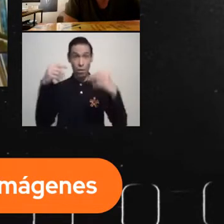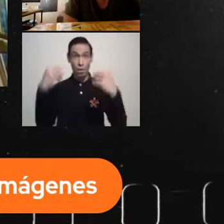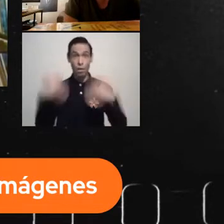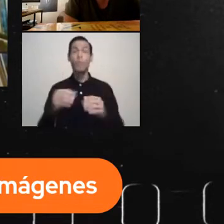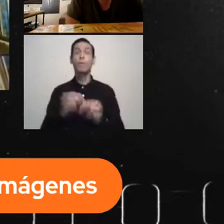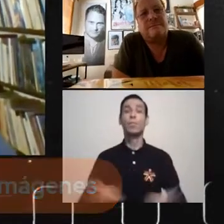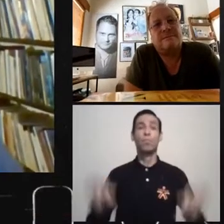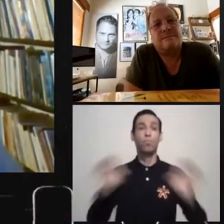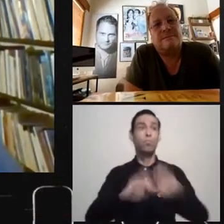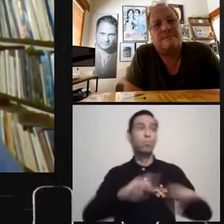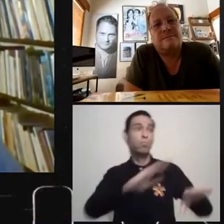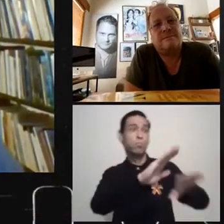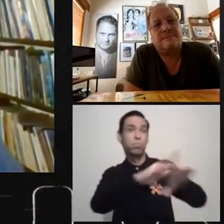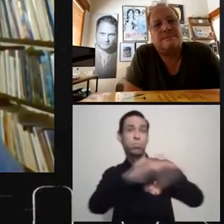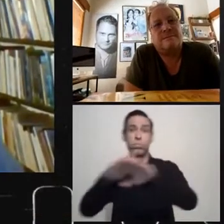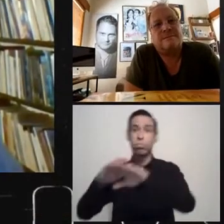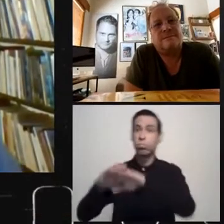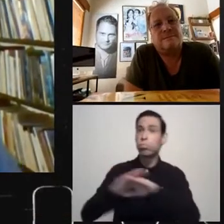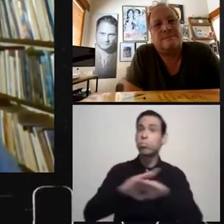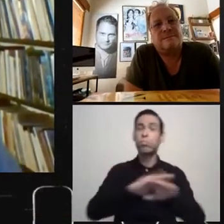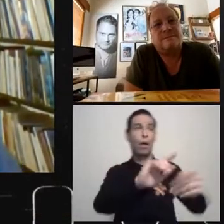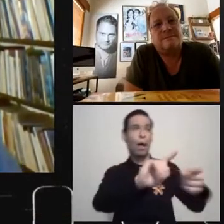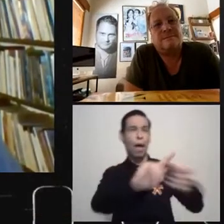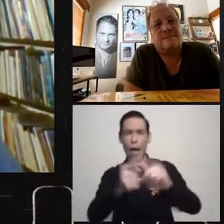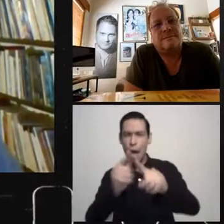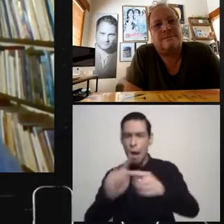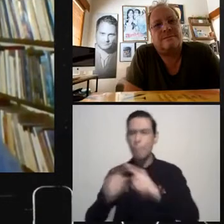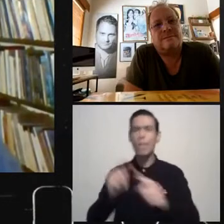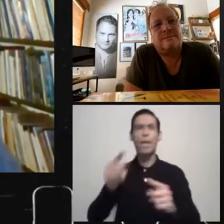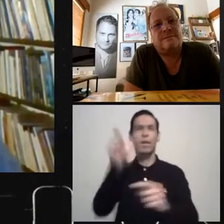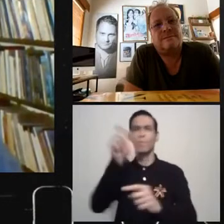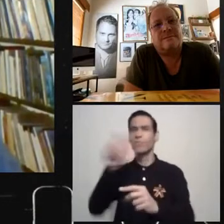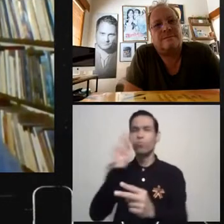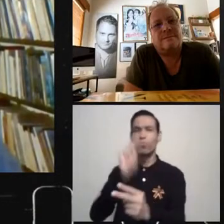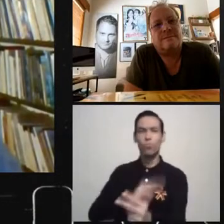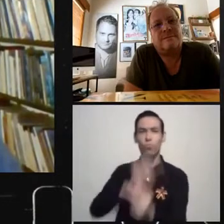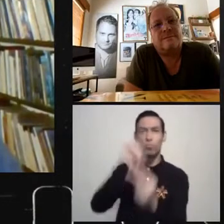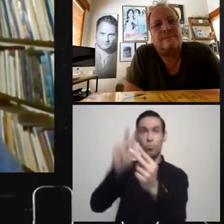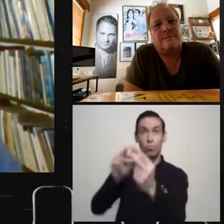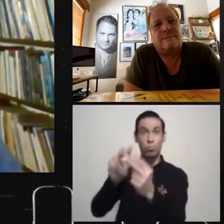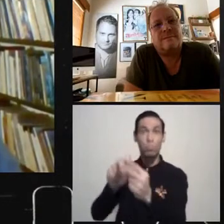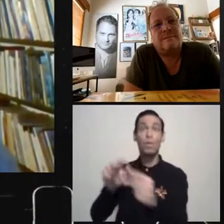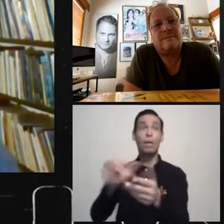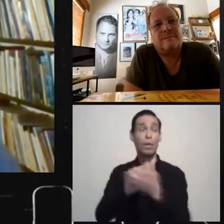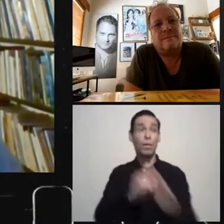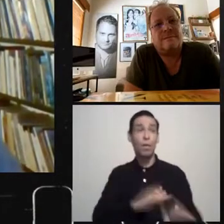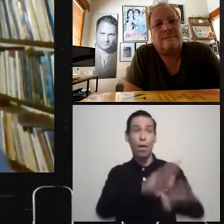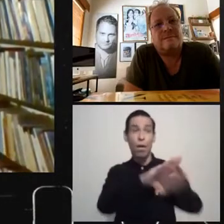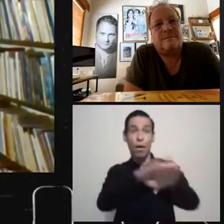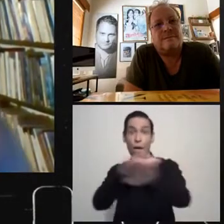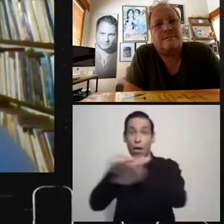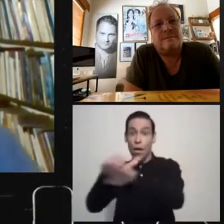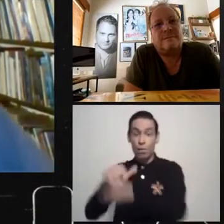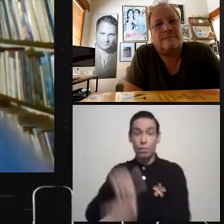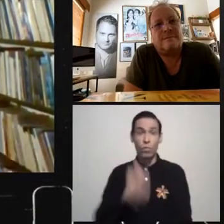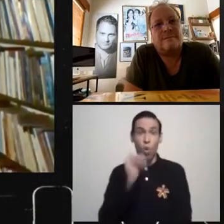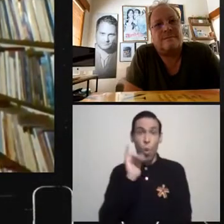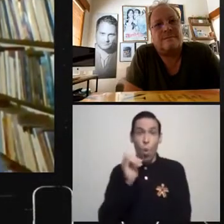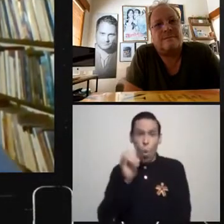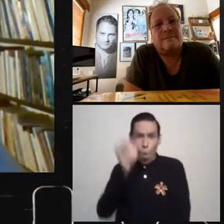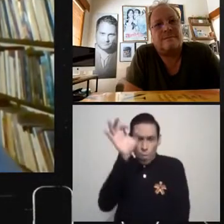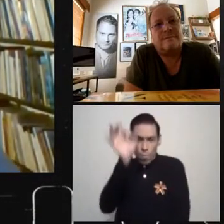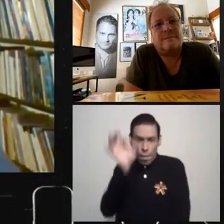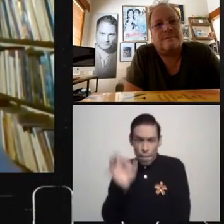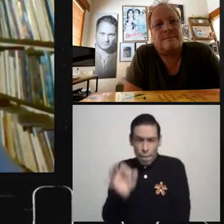amigos y a sus conocidos de esto que estamos logrando traer todas las tardes de manera